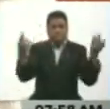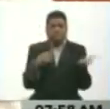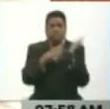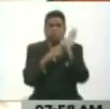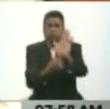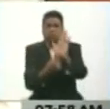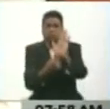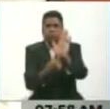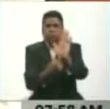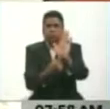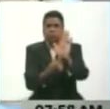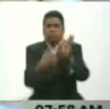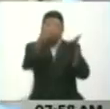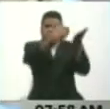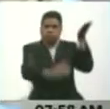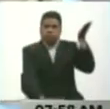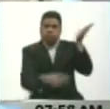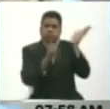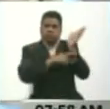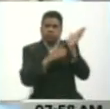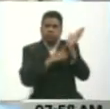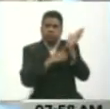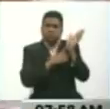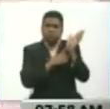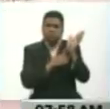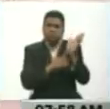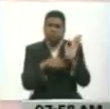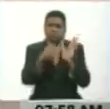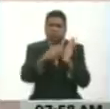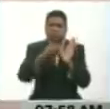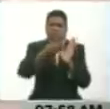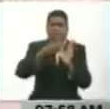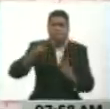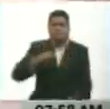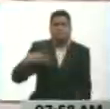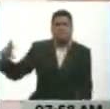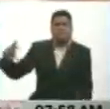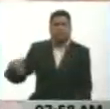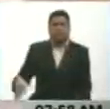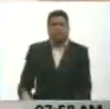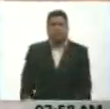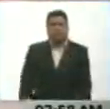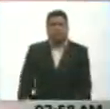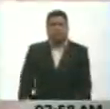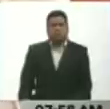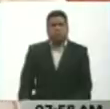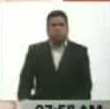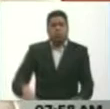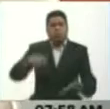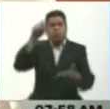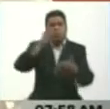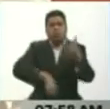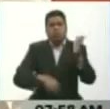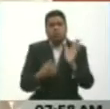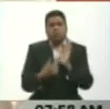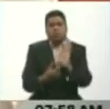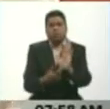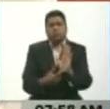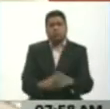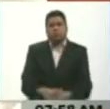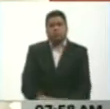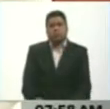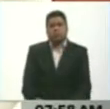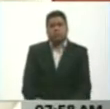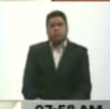Nacional, salieron con espacios como este en blanco, que el censor mandó a prohibir. Eso no ocurre en